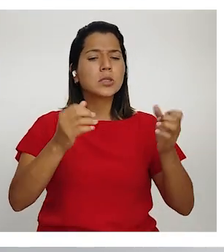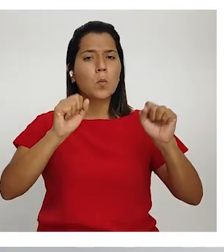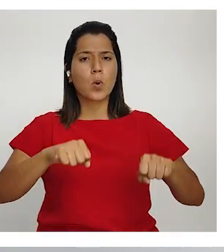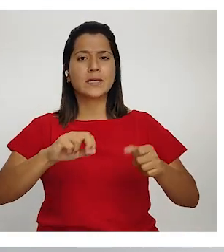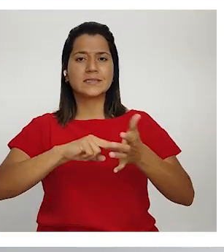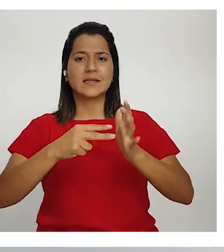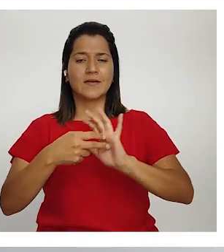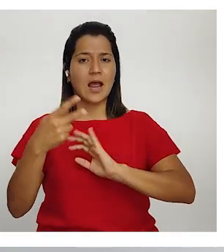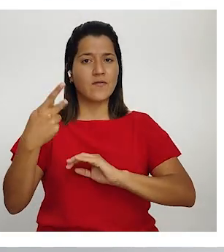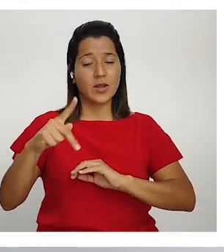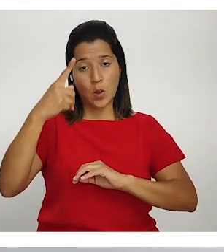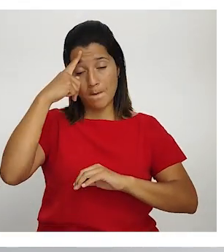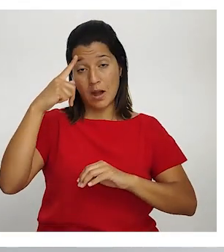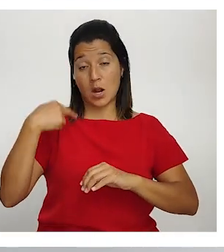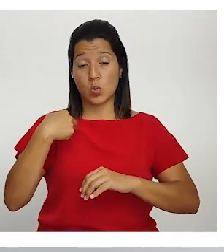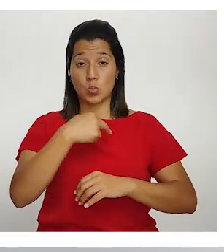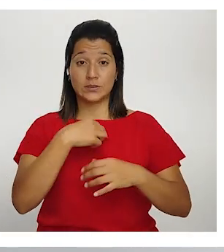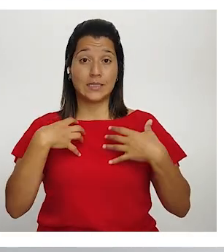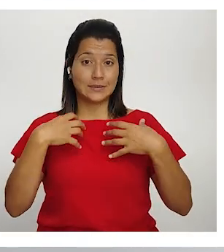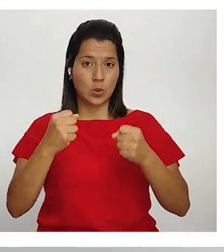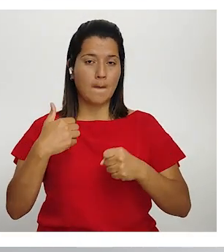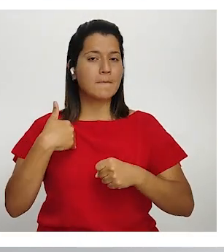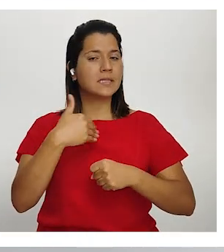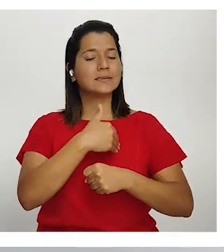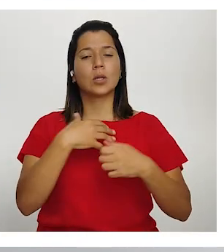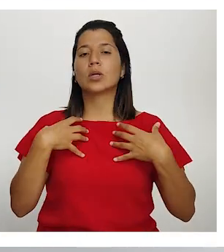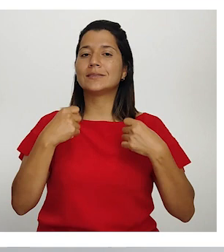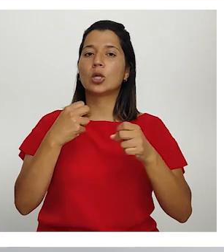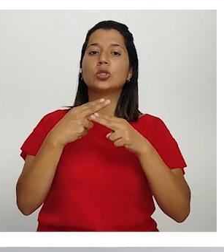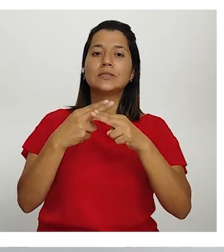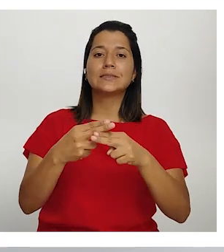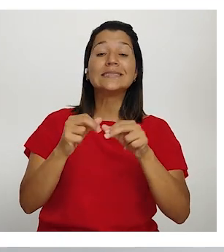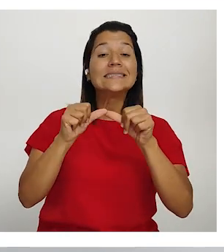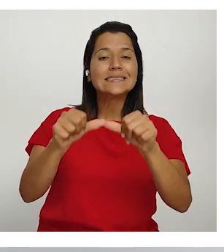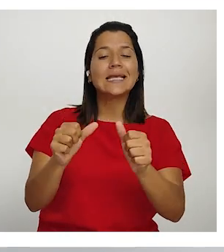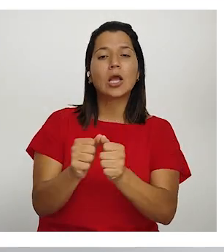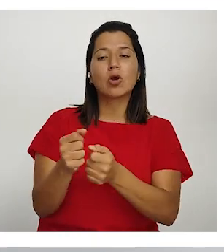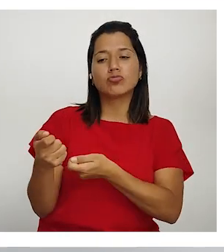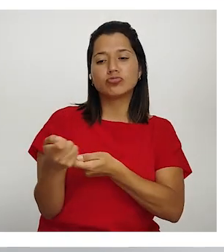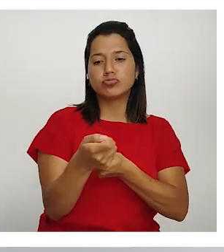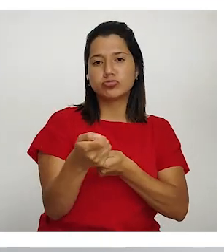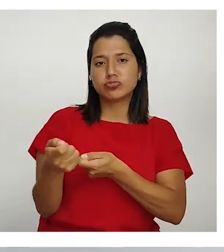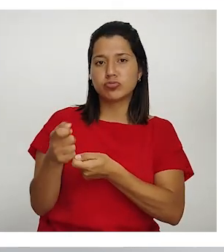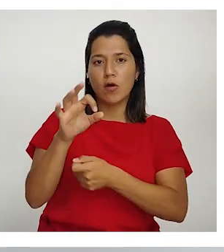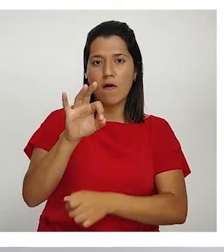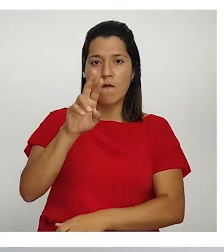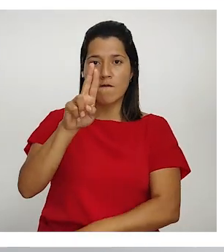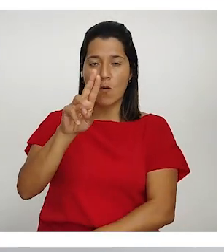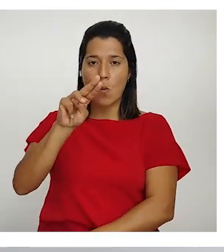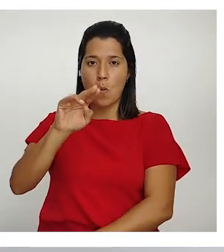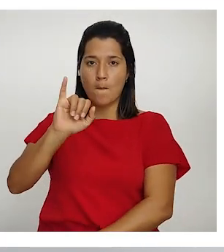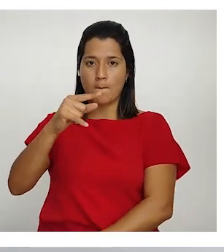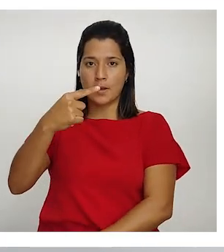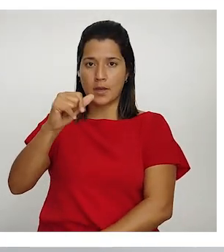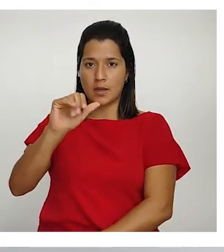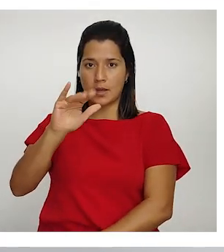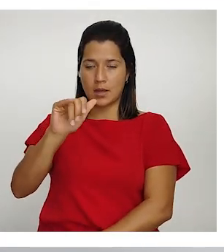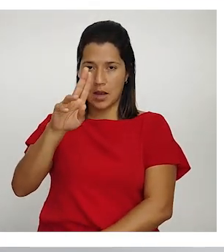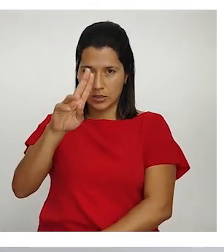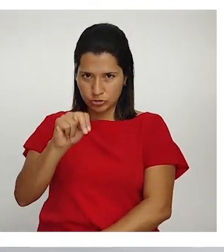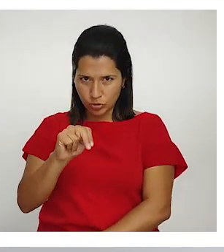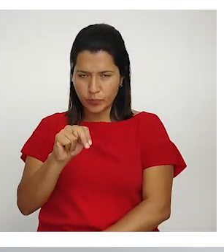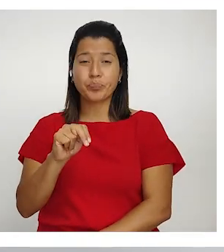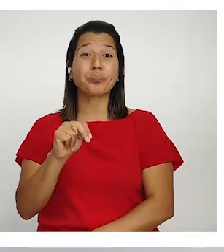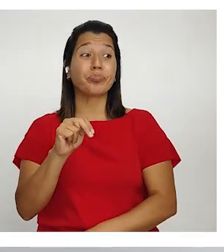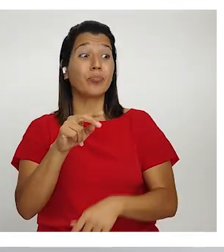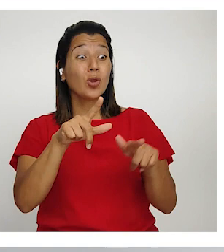Salud va a seguir con las fumigaciones, intensificar las fumigaciones en los sitios en donde hay mayor cantidad de casos